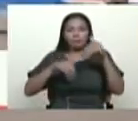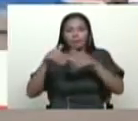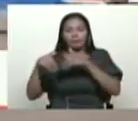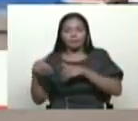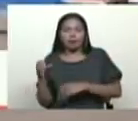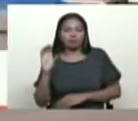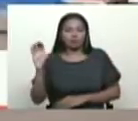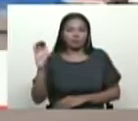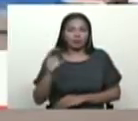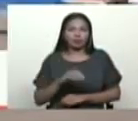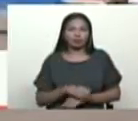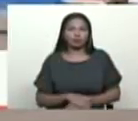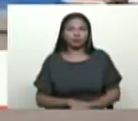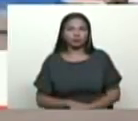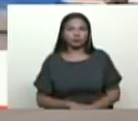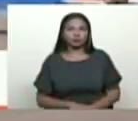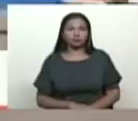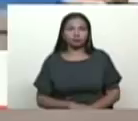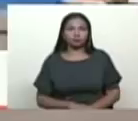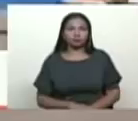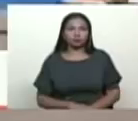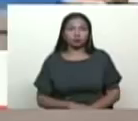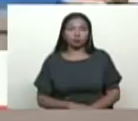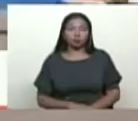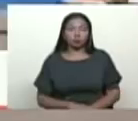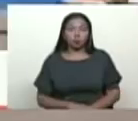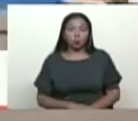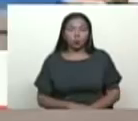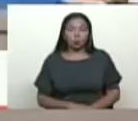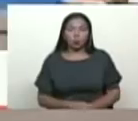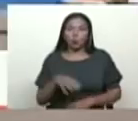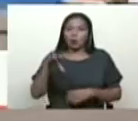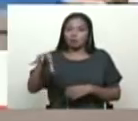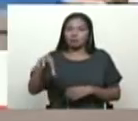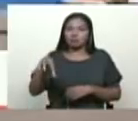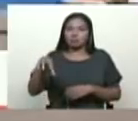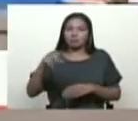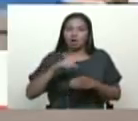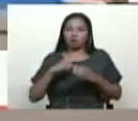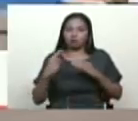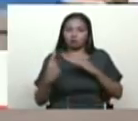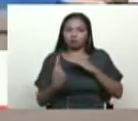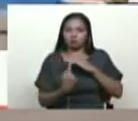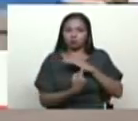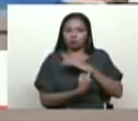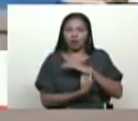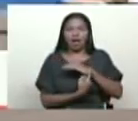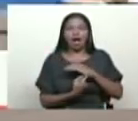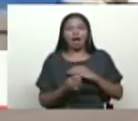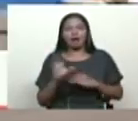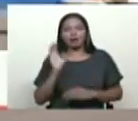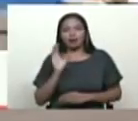país. Es un estado que rodea a la ciudad capital.